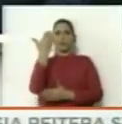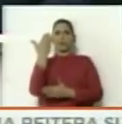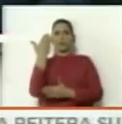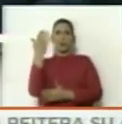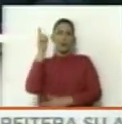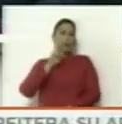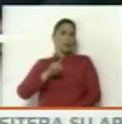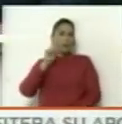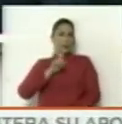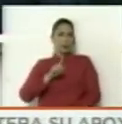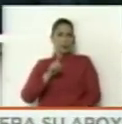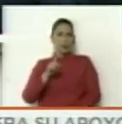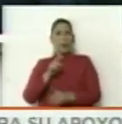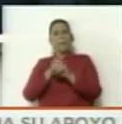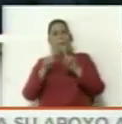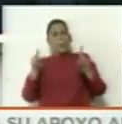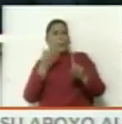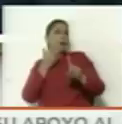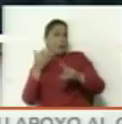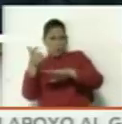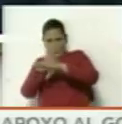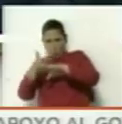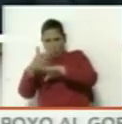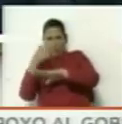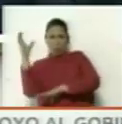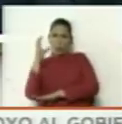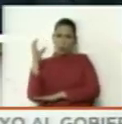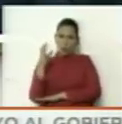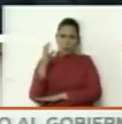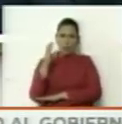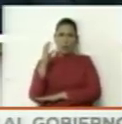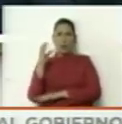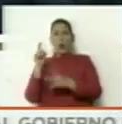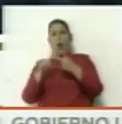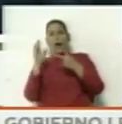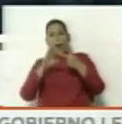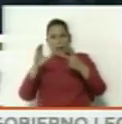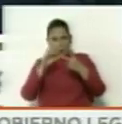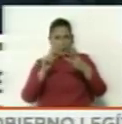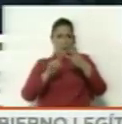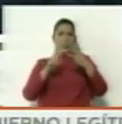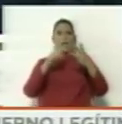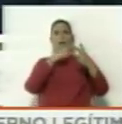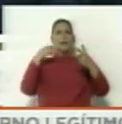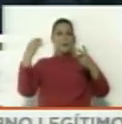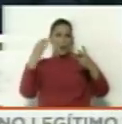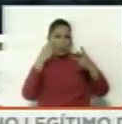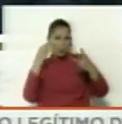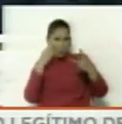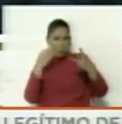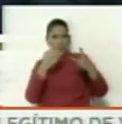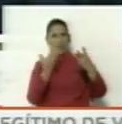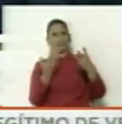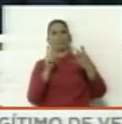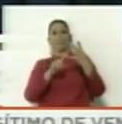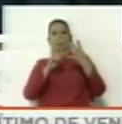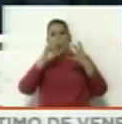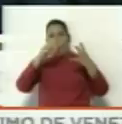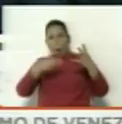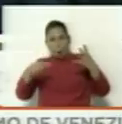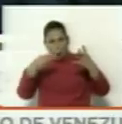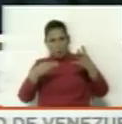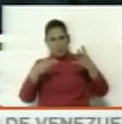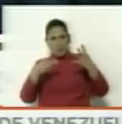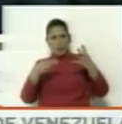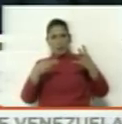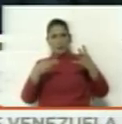Y si el gobierno colombiano, y si Calderón Berti, y si Iván Duque querían, y si el señor Holmes